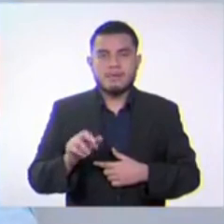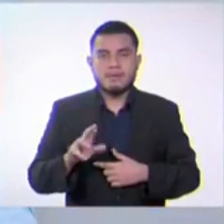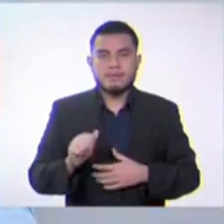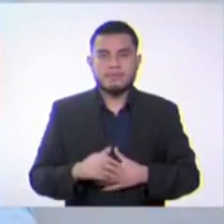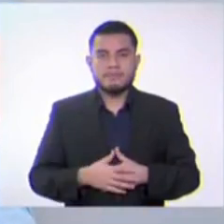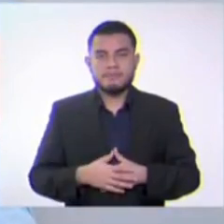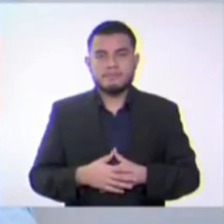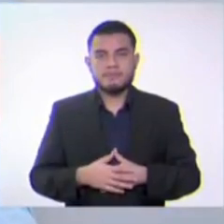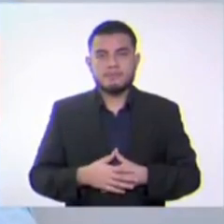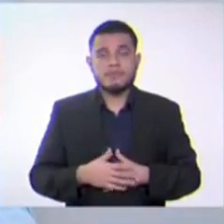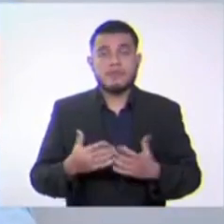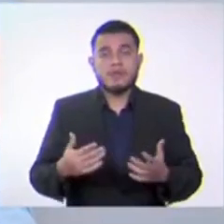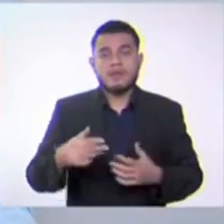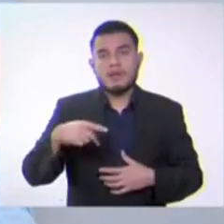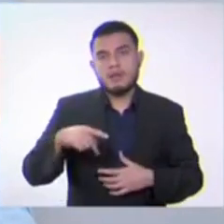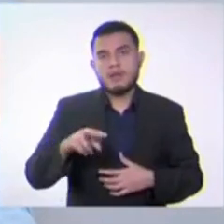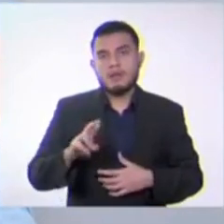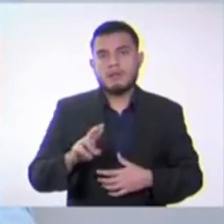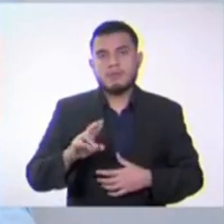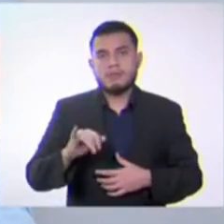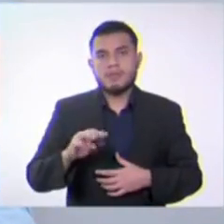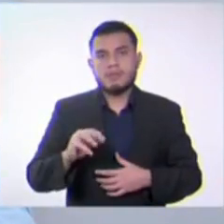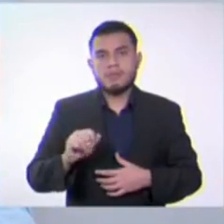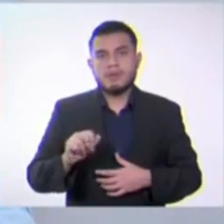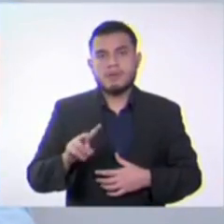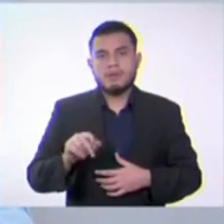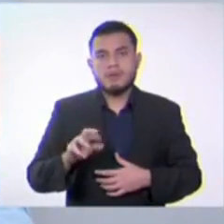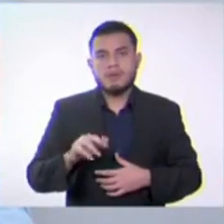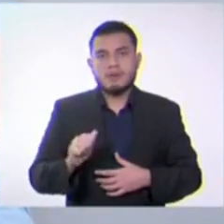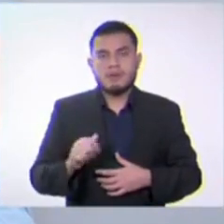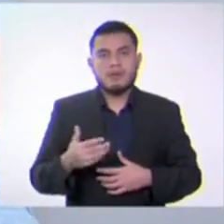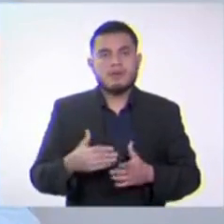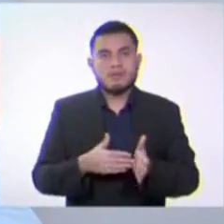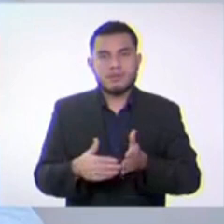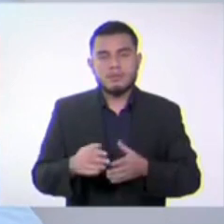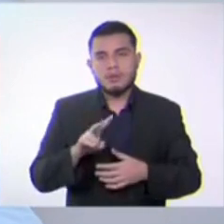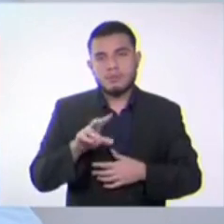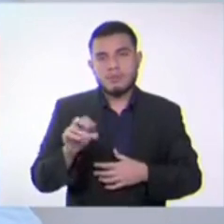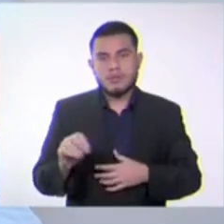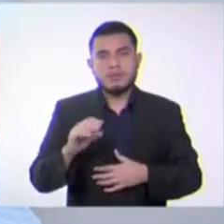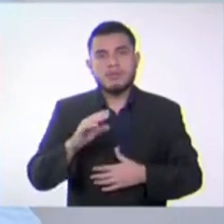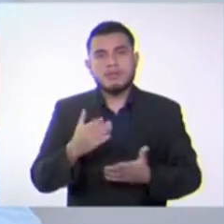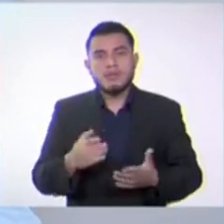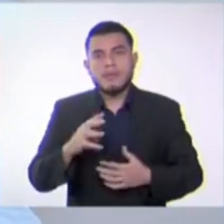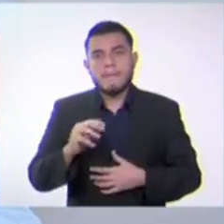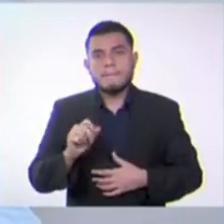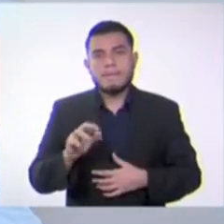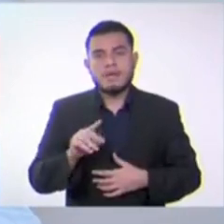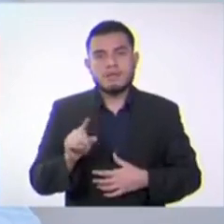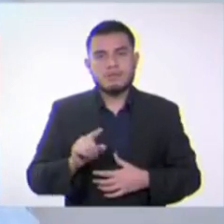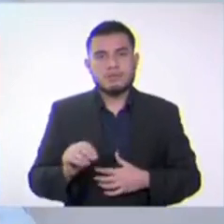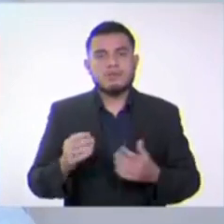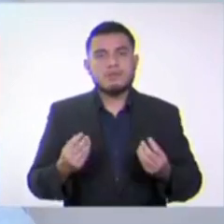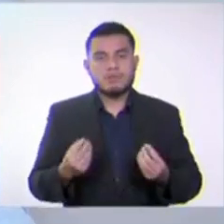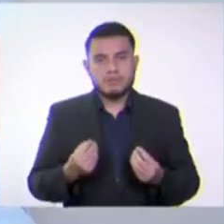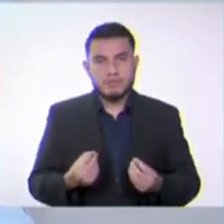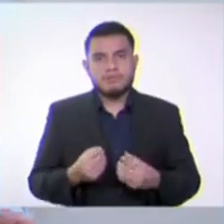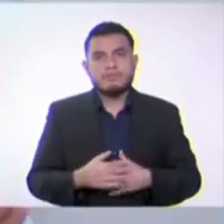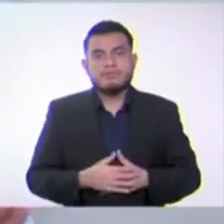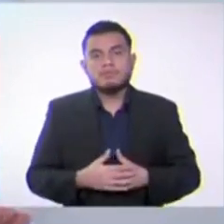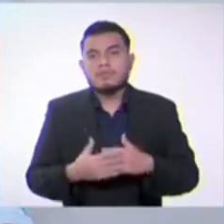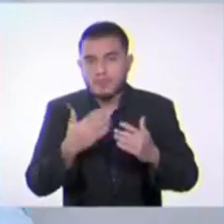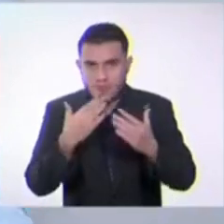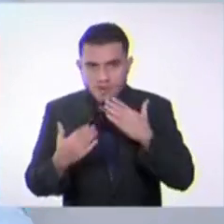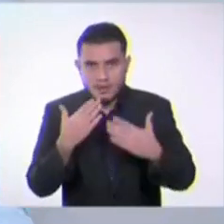En el caso de la primavera, arrancamos el 20 de marzo. Justo como explicamos anteriormente, ocurre